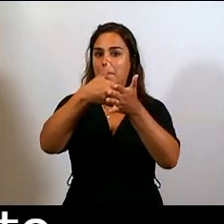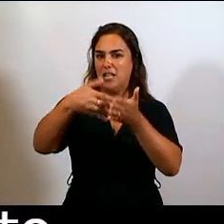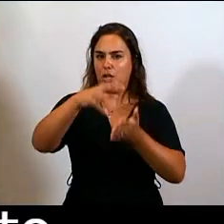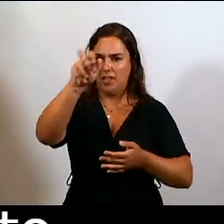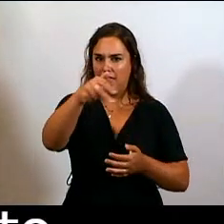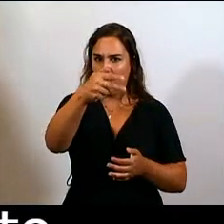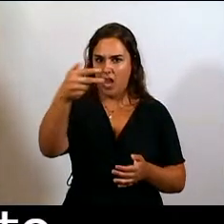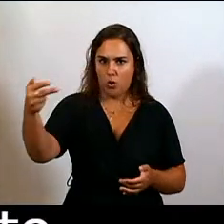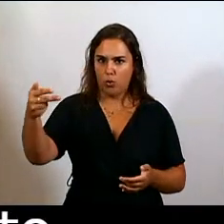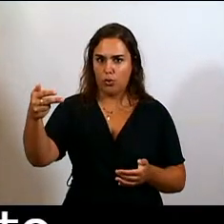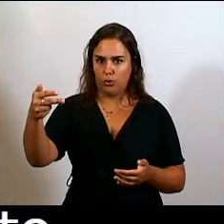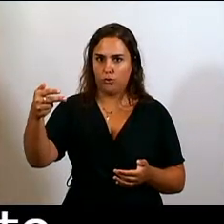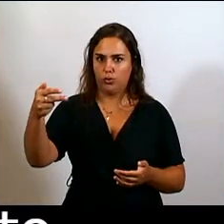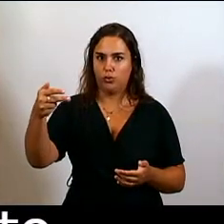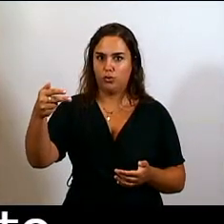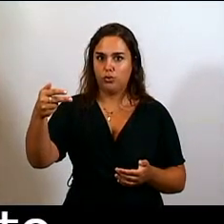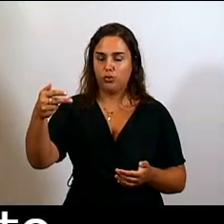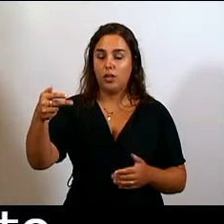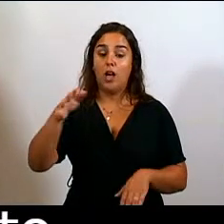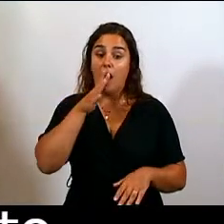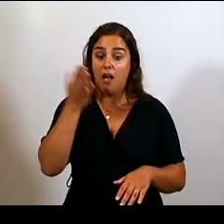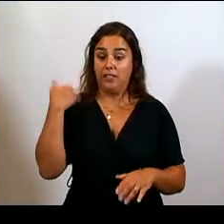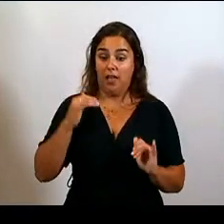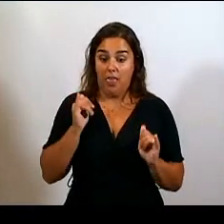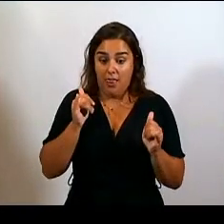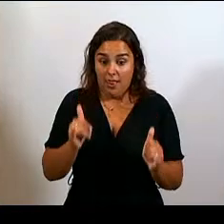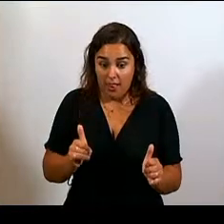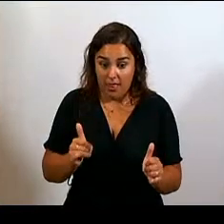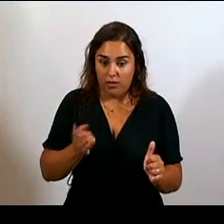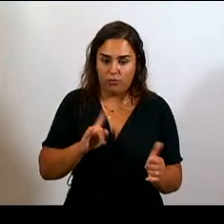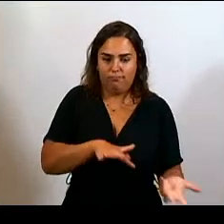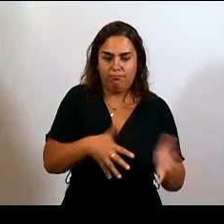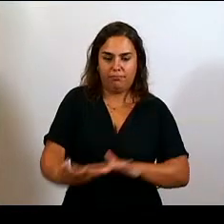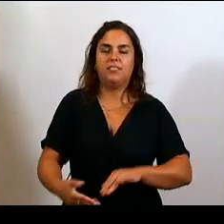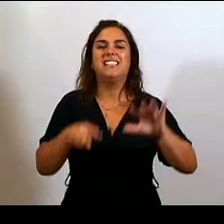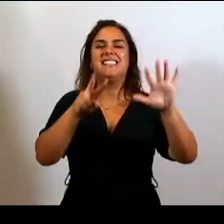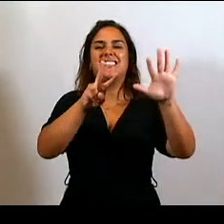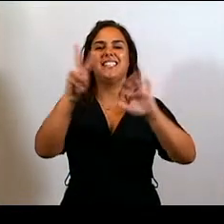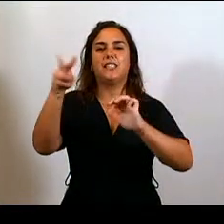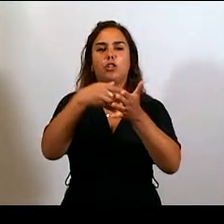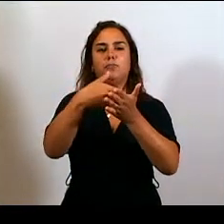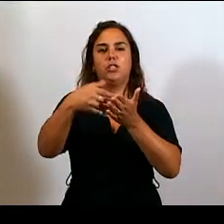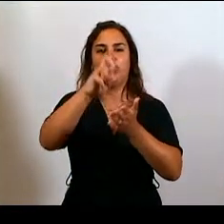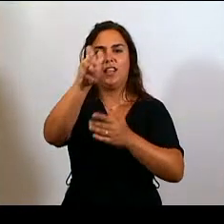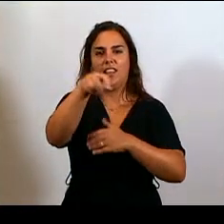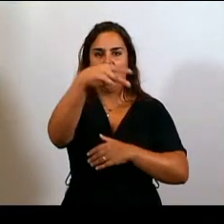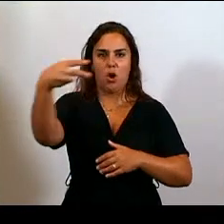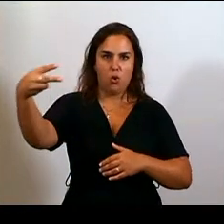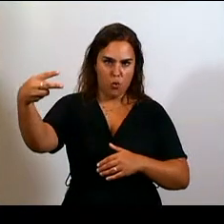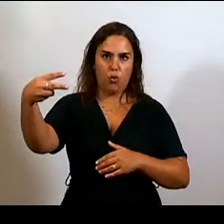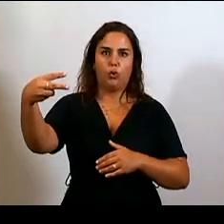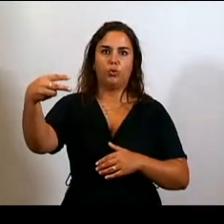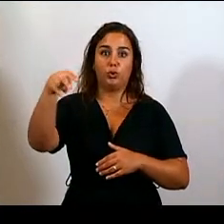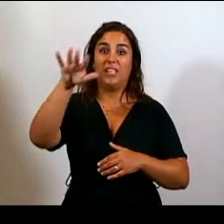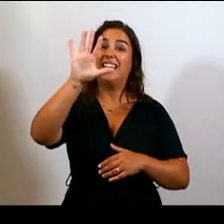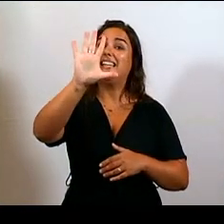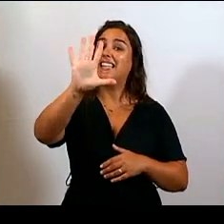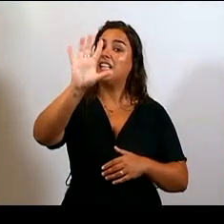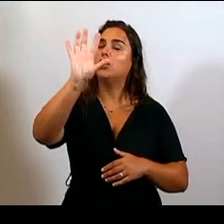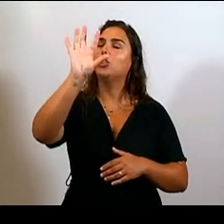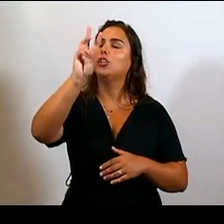euros encontrados a nuestra llegada a 72 millones de euros,